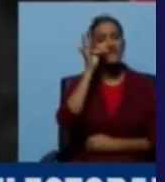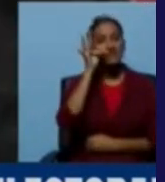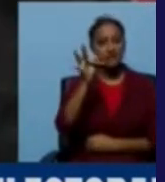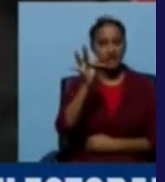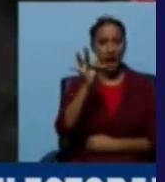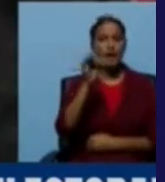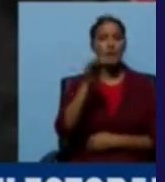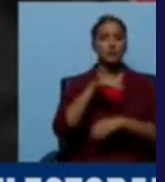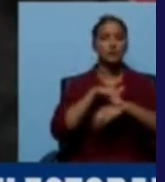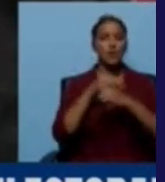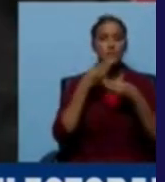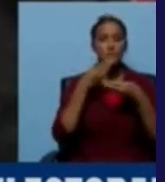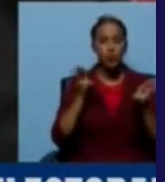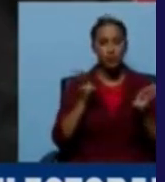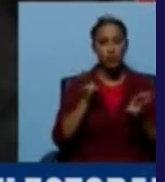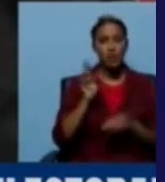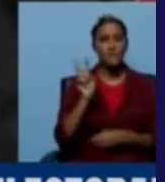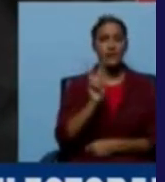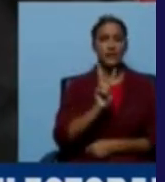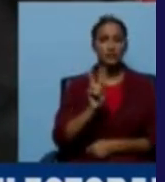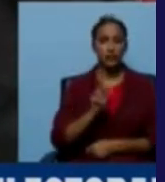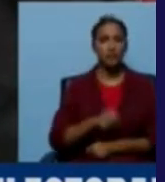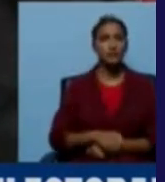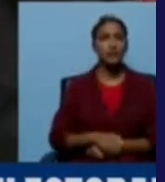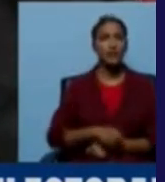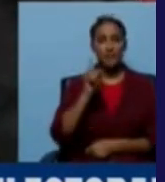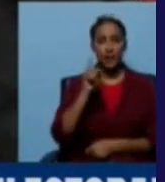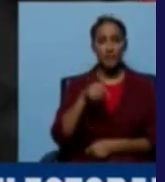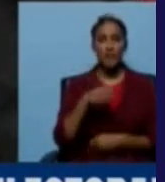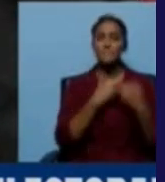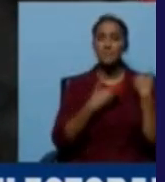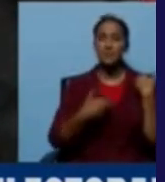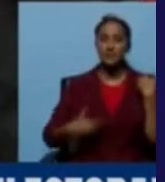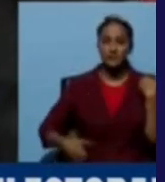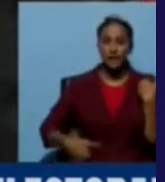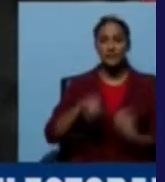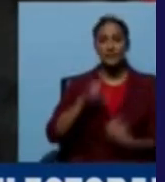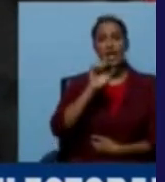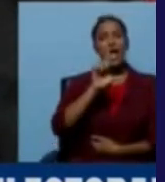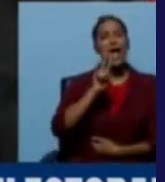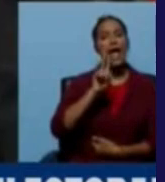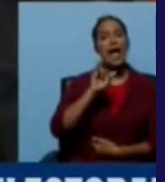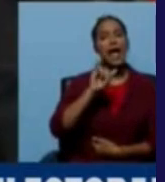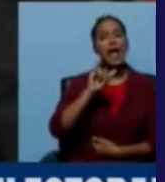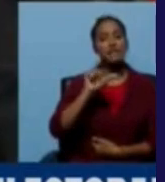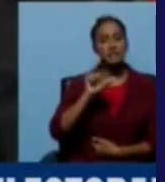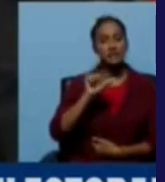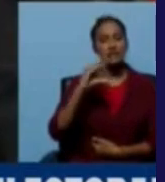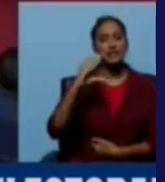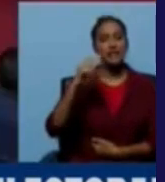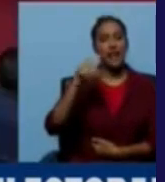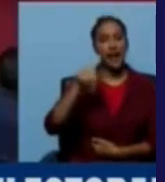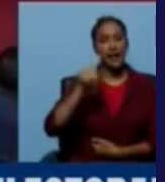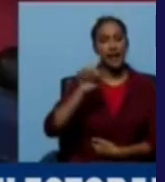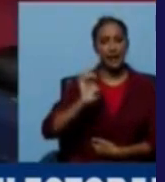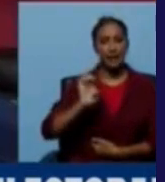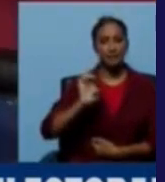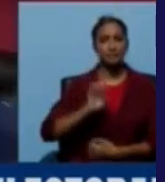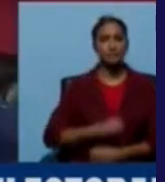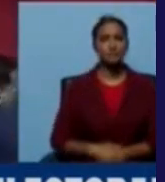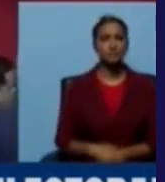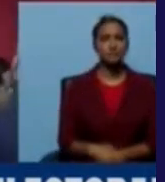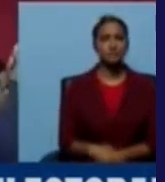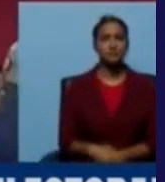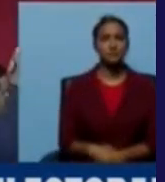migración la intervención del tribunal supremo fue vista como una medida que profundiza la confianza en las instituciones democráticas del